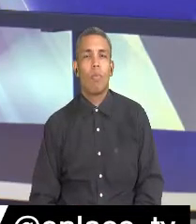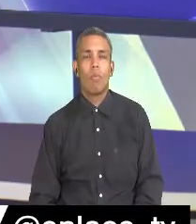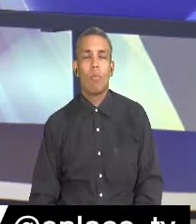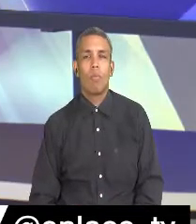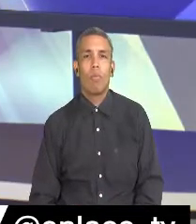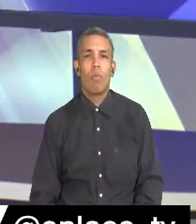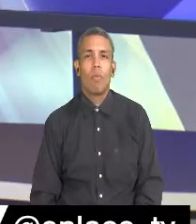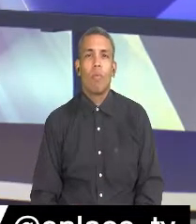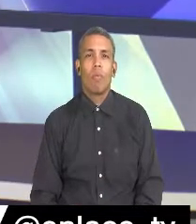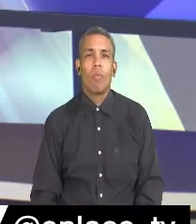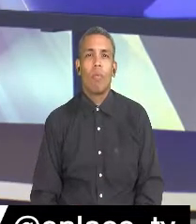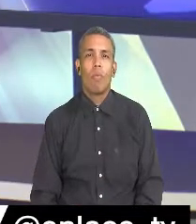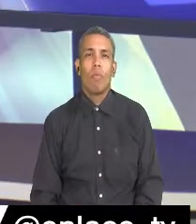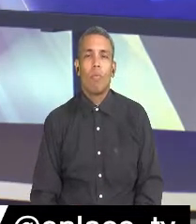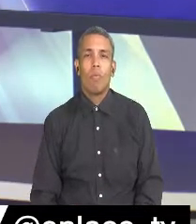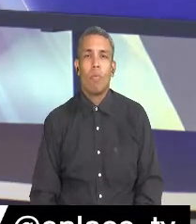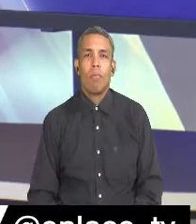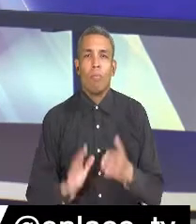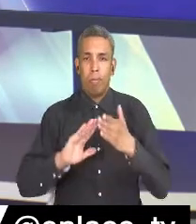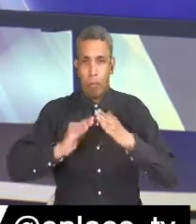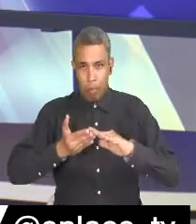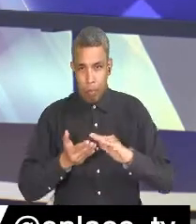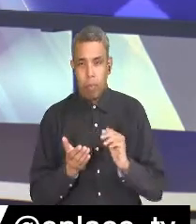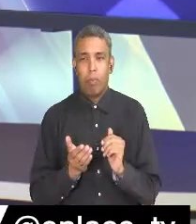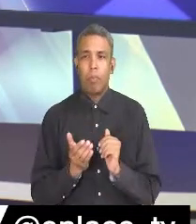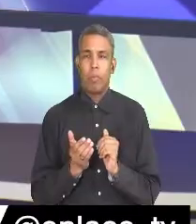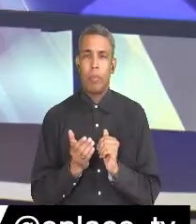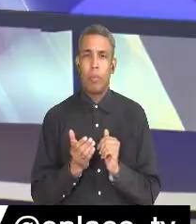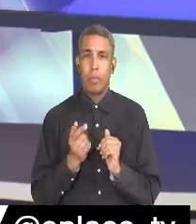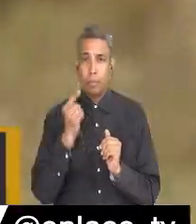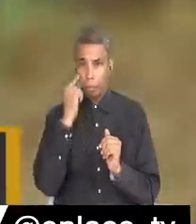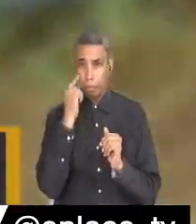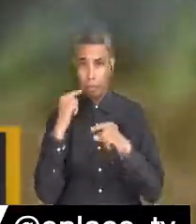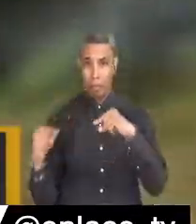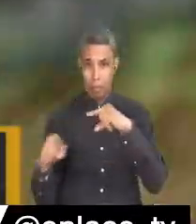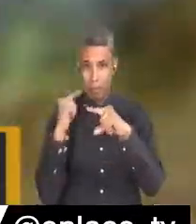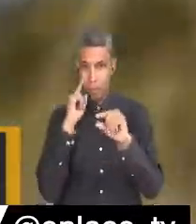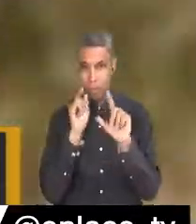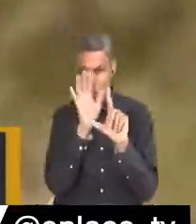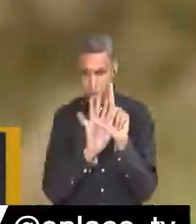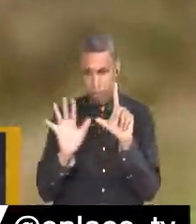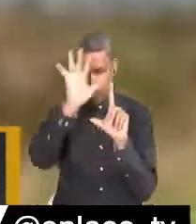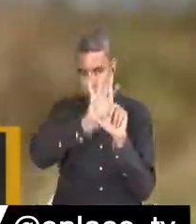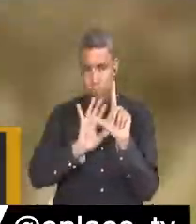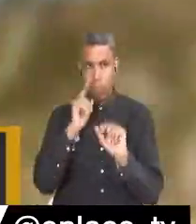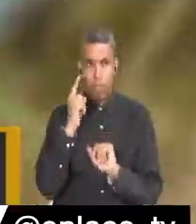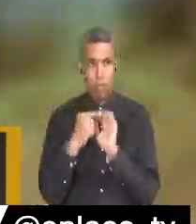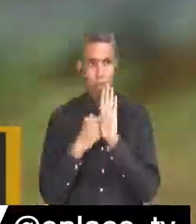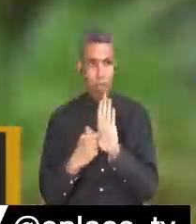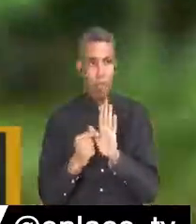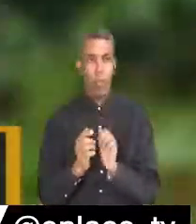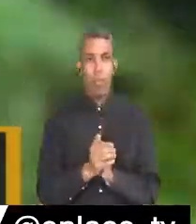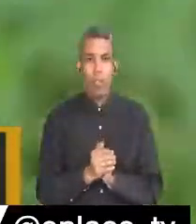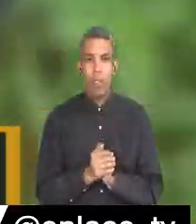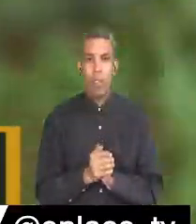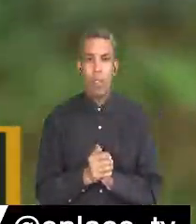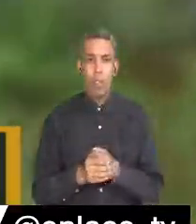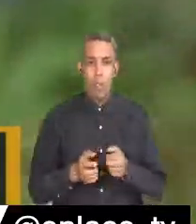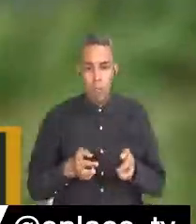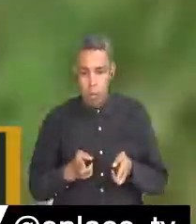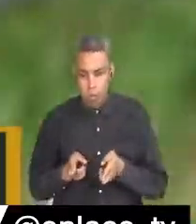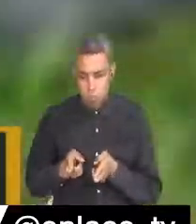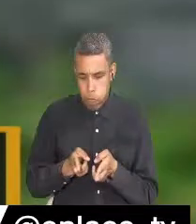Las denuncias de la comunidad son muy importantes. Ciudadanos han hecho llegar estas imágenes a la redacción de Enlace Noticias sobre un caño que contamina las aguas de la